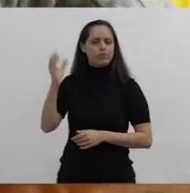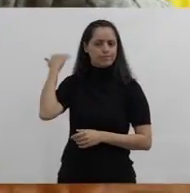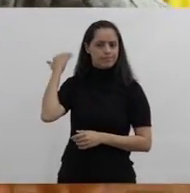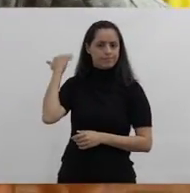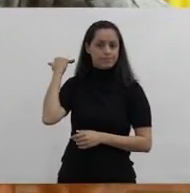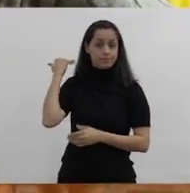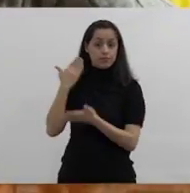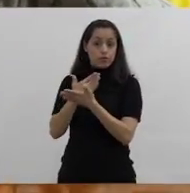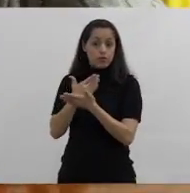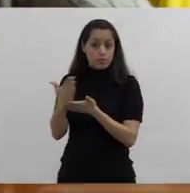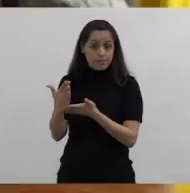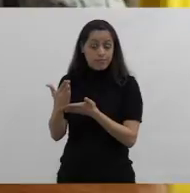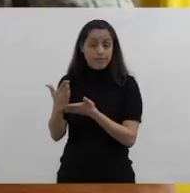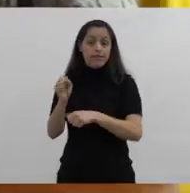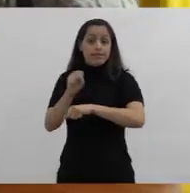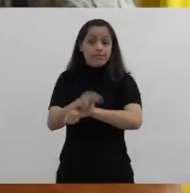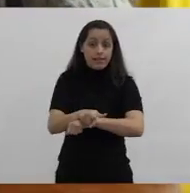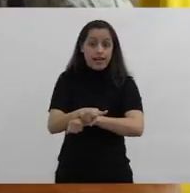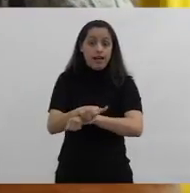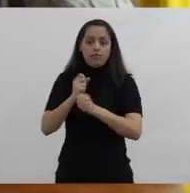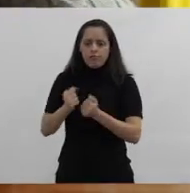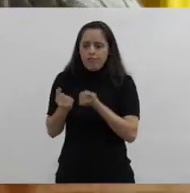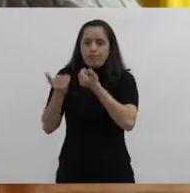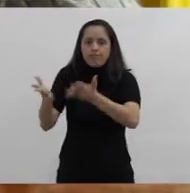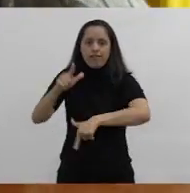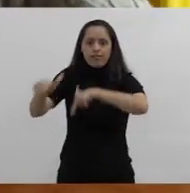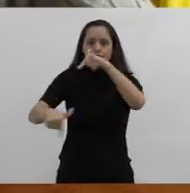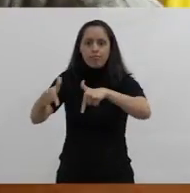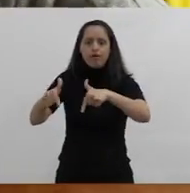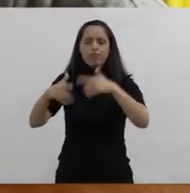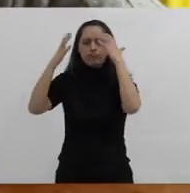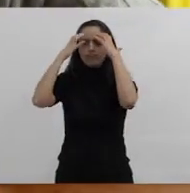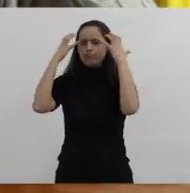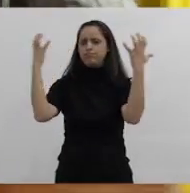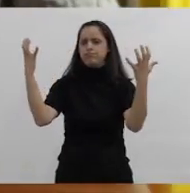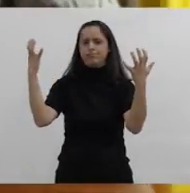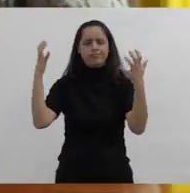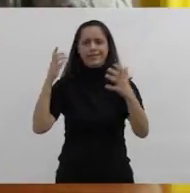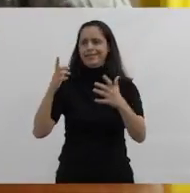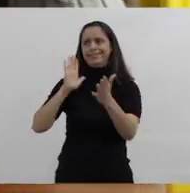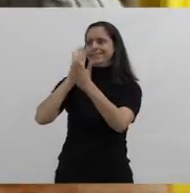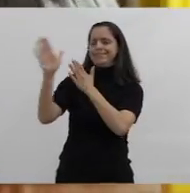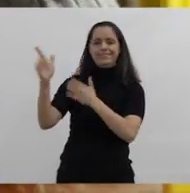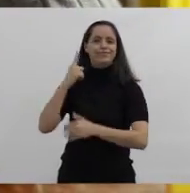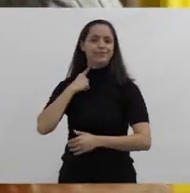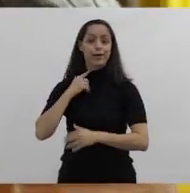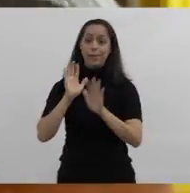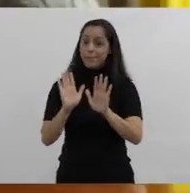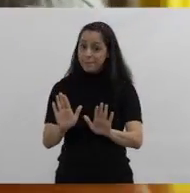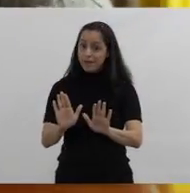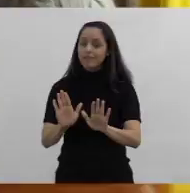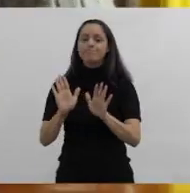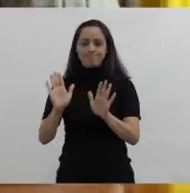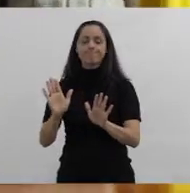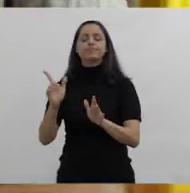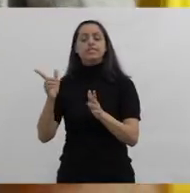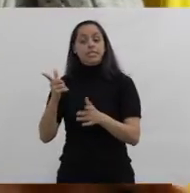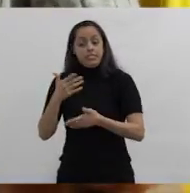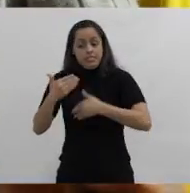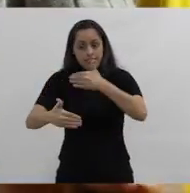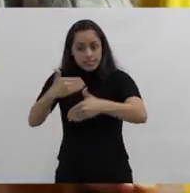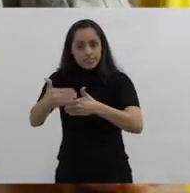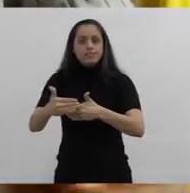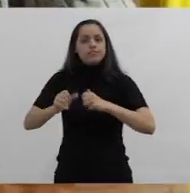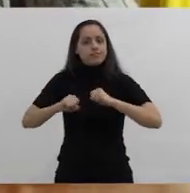En octubre llega la psicopedagoga y bueno, cuando le contamos todo el proyecto no salió corriendo,